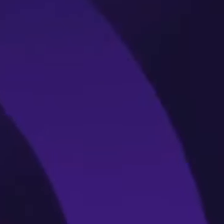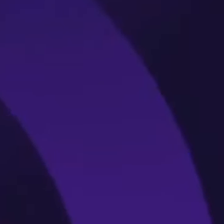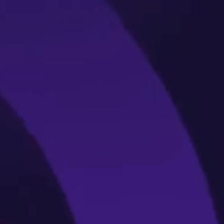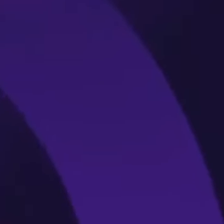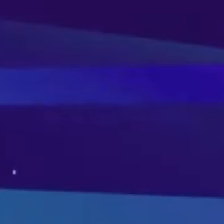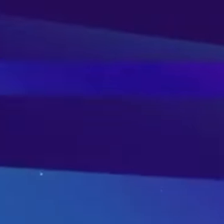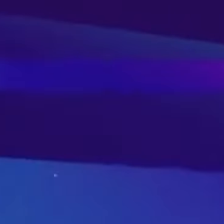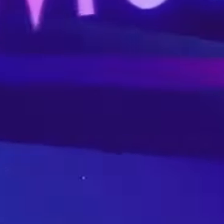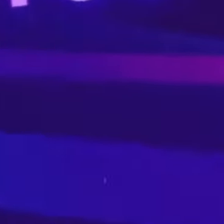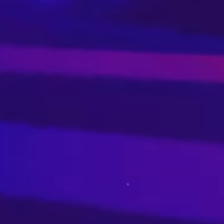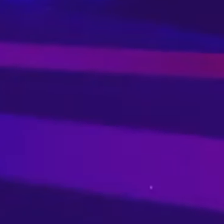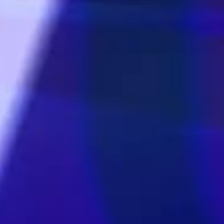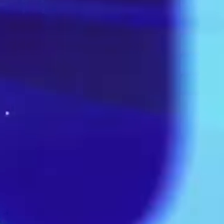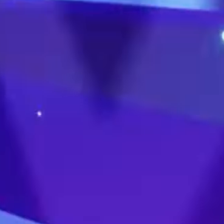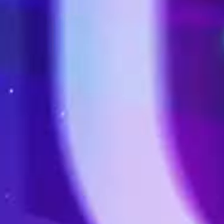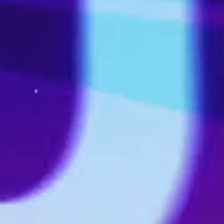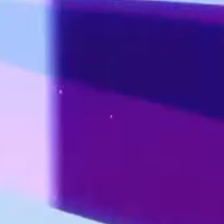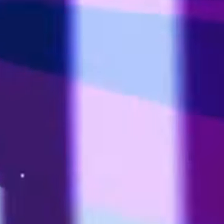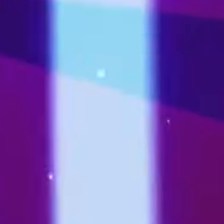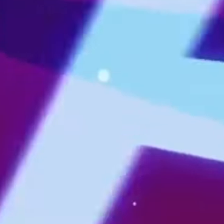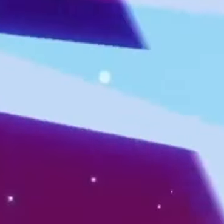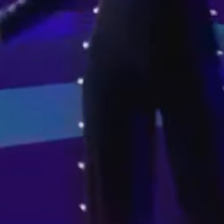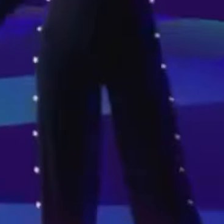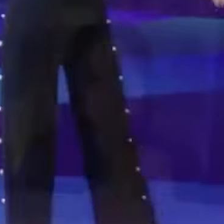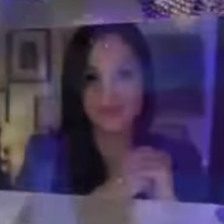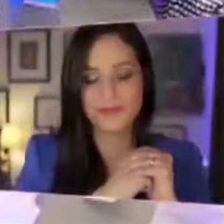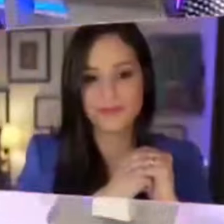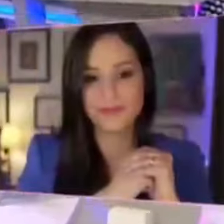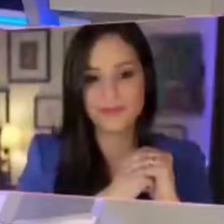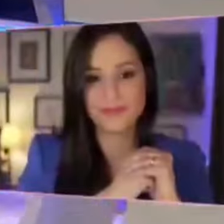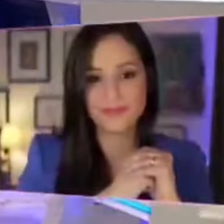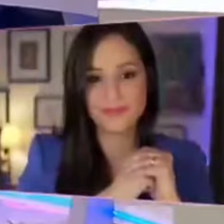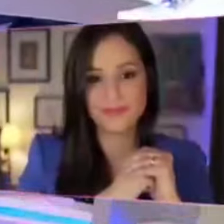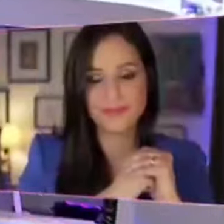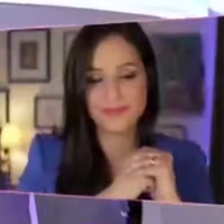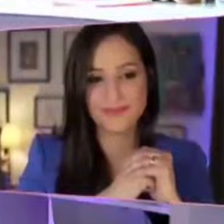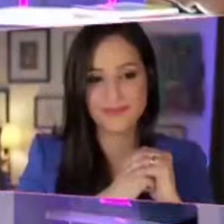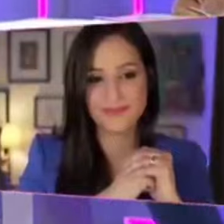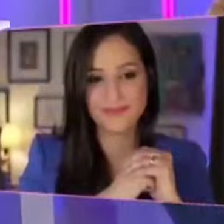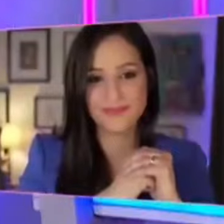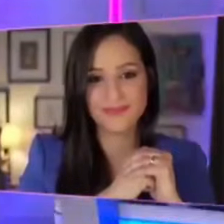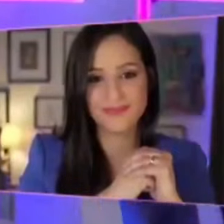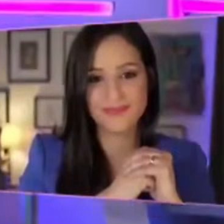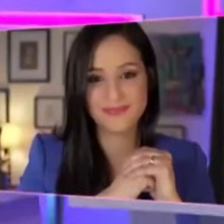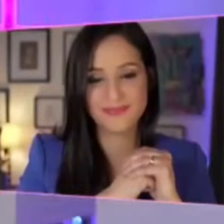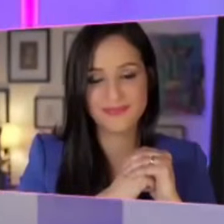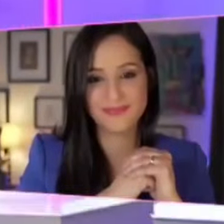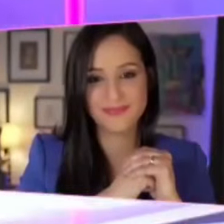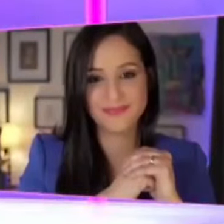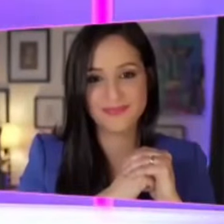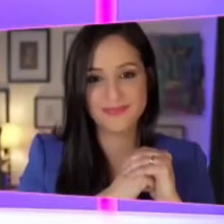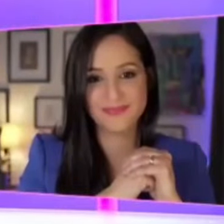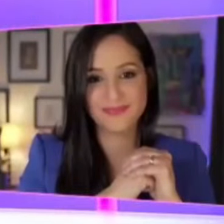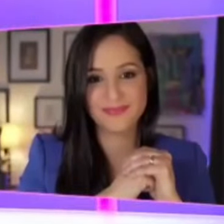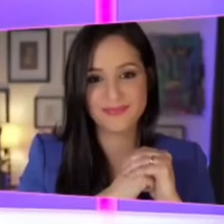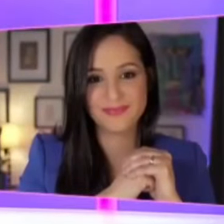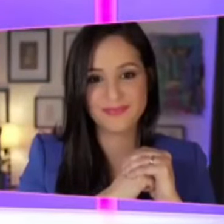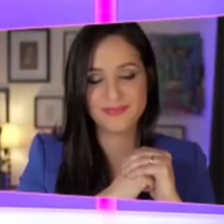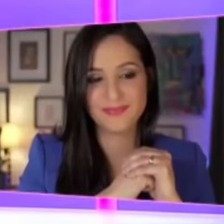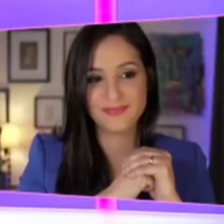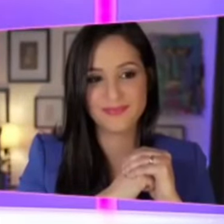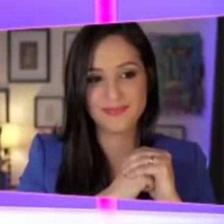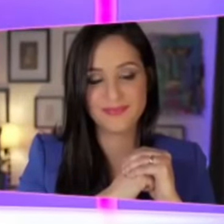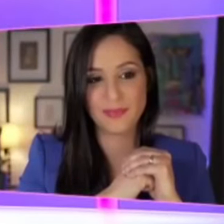Pienso la tele con María Cera, toda la noche todo que le queda, pienso la tele... Escucho los comentarios, por supuesto. Camila va a compartir algunos